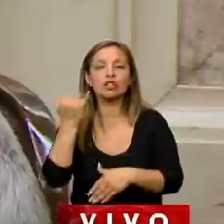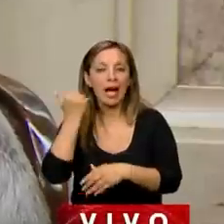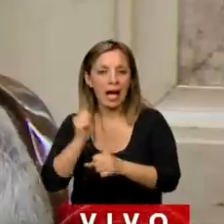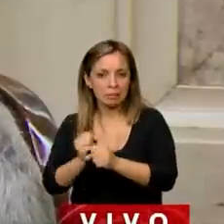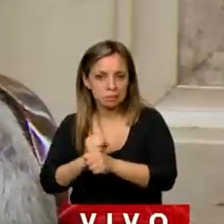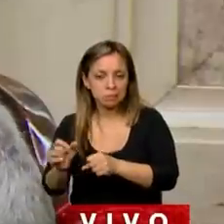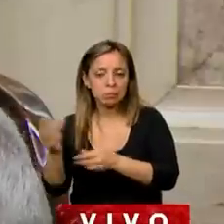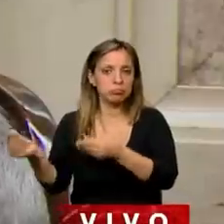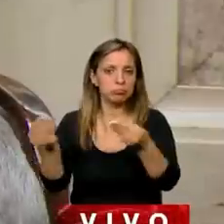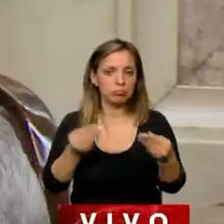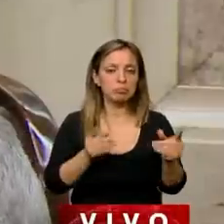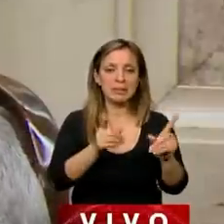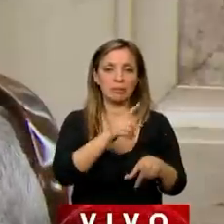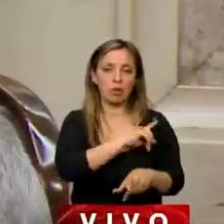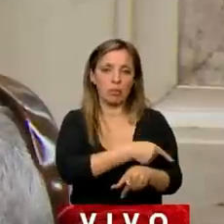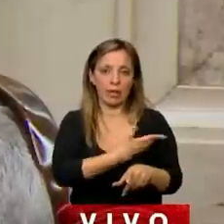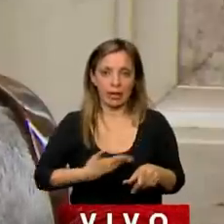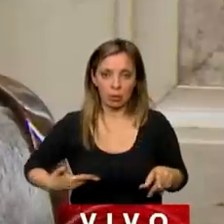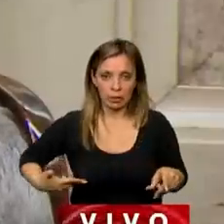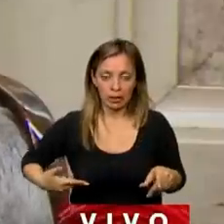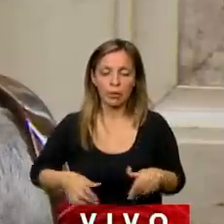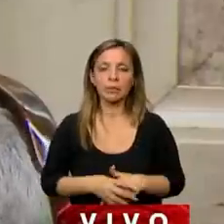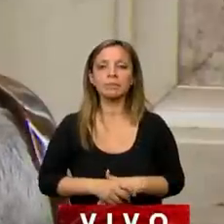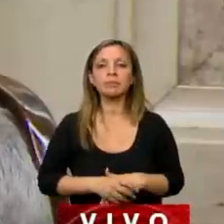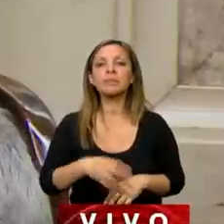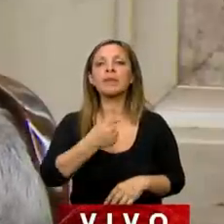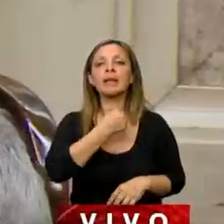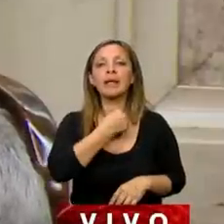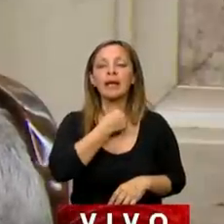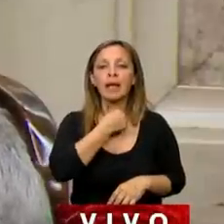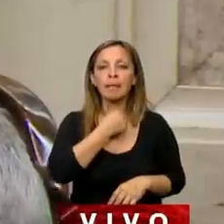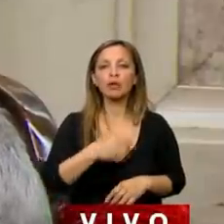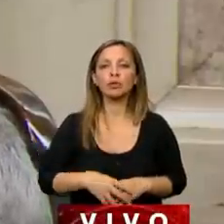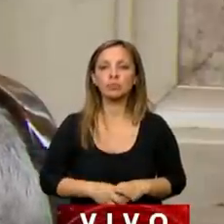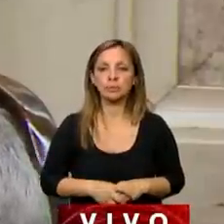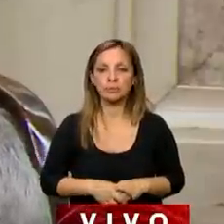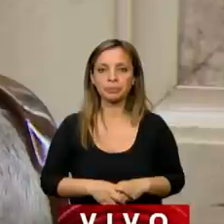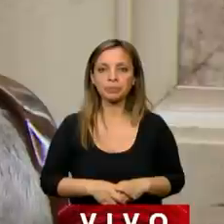como llegó del Poder Ejecutivo, y queremos que